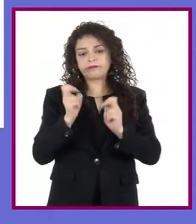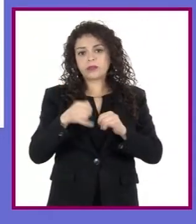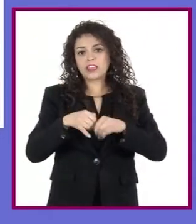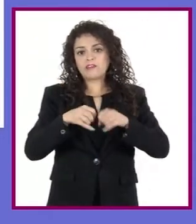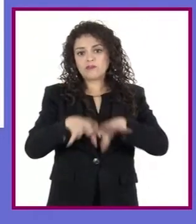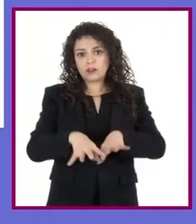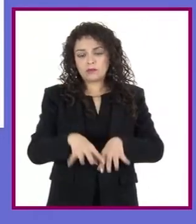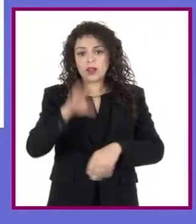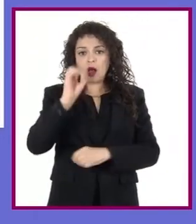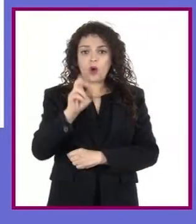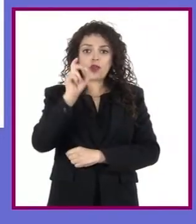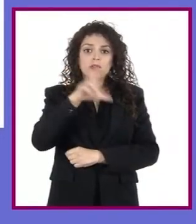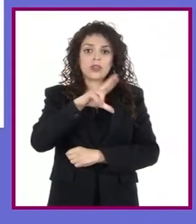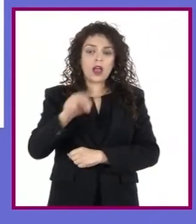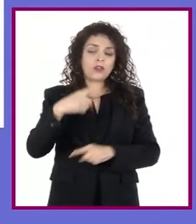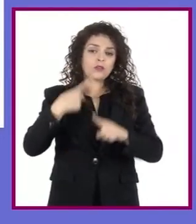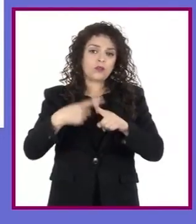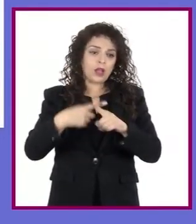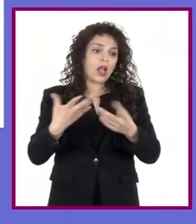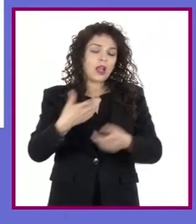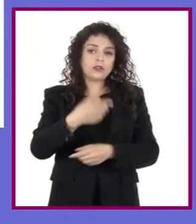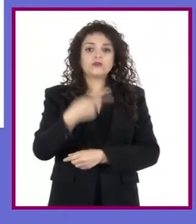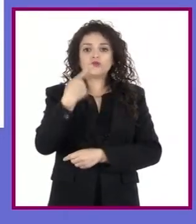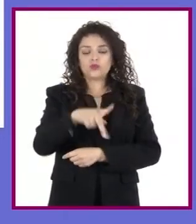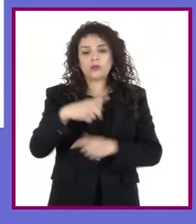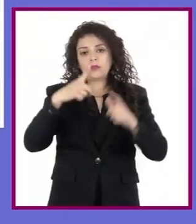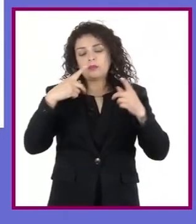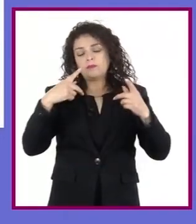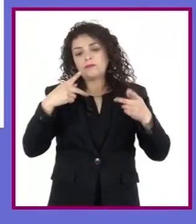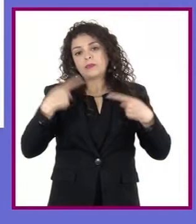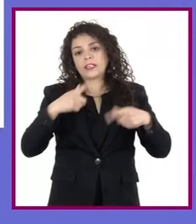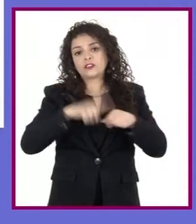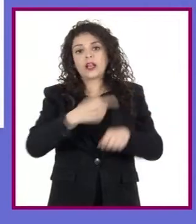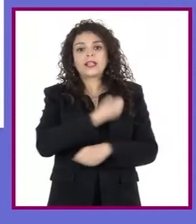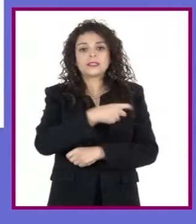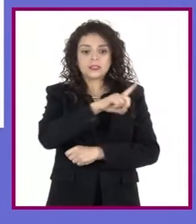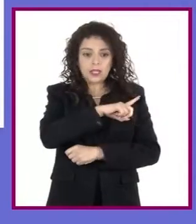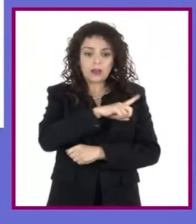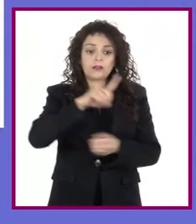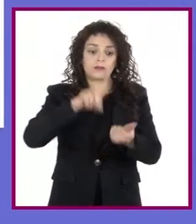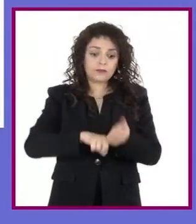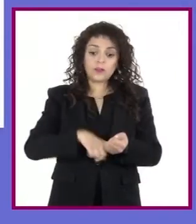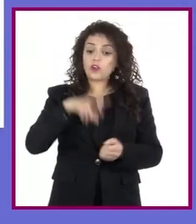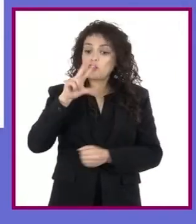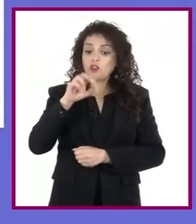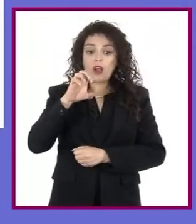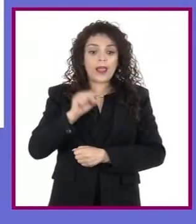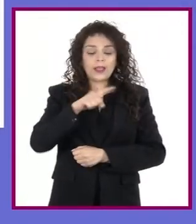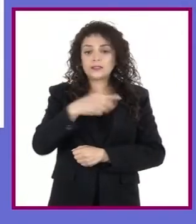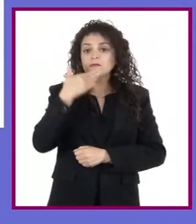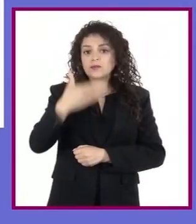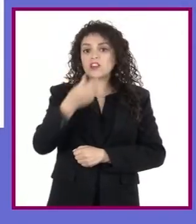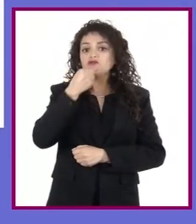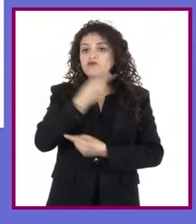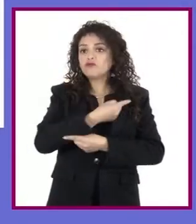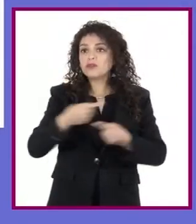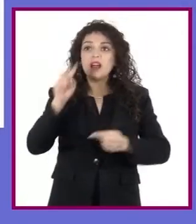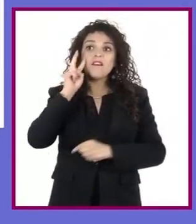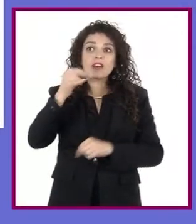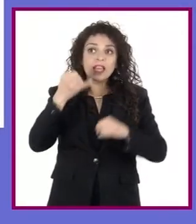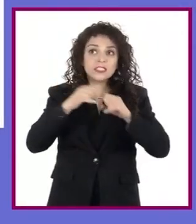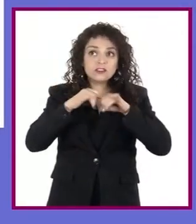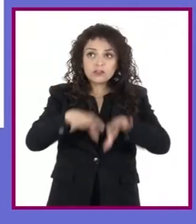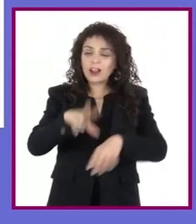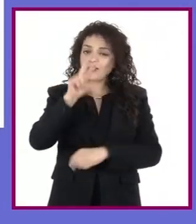daños a la salud o que esté al alcance todo contenido violento o inadecuado para menores de edad. Asimismo, se estipula